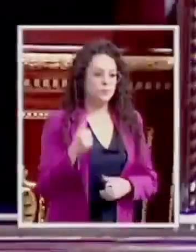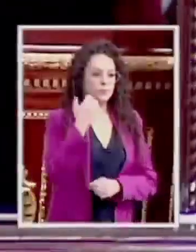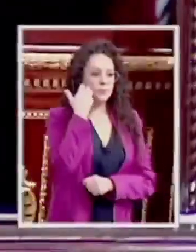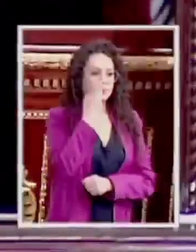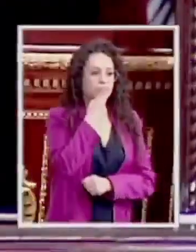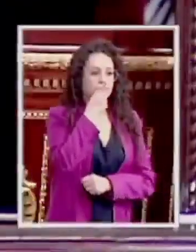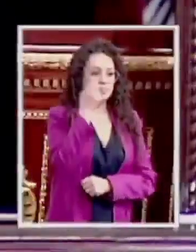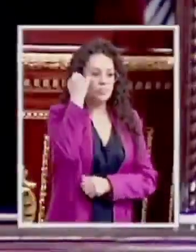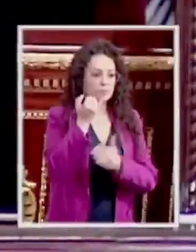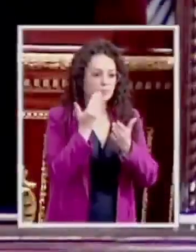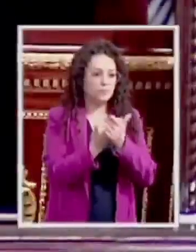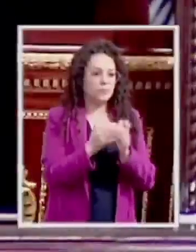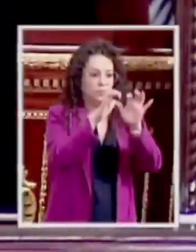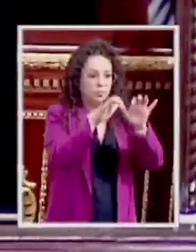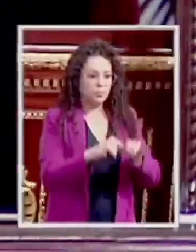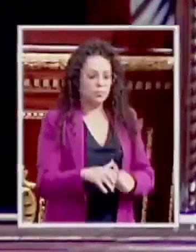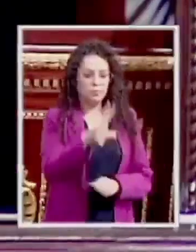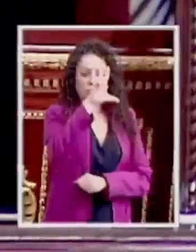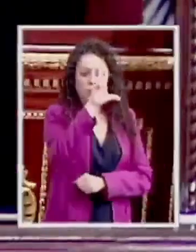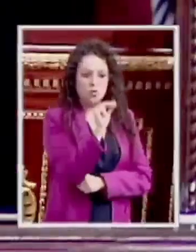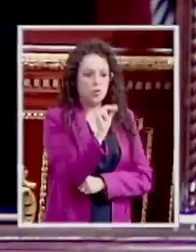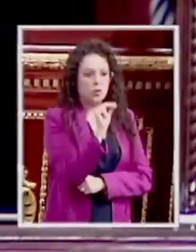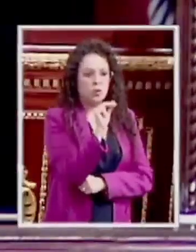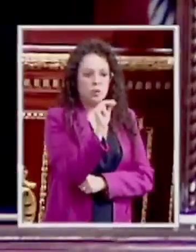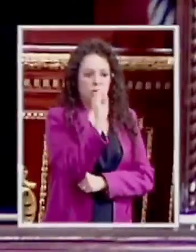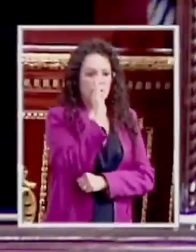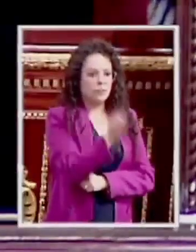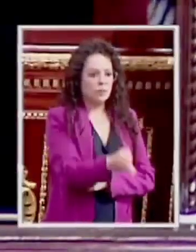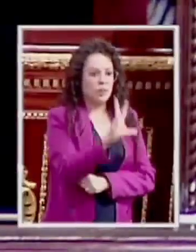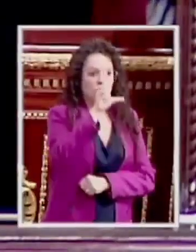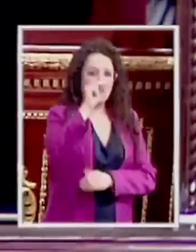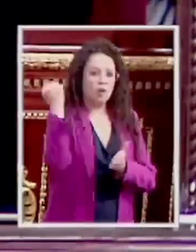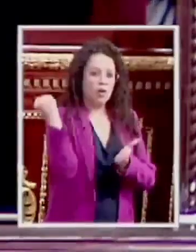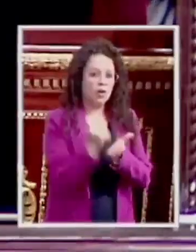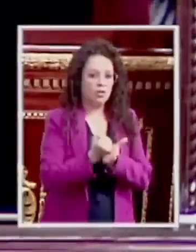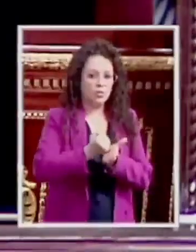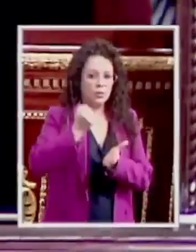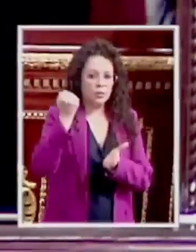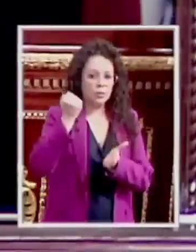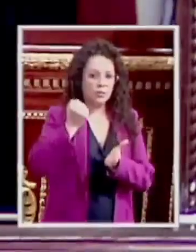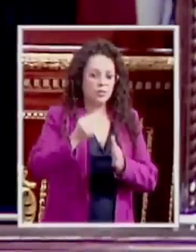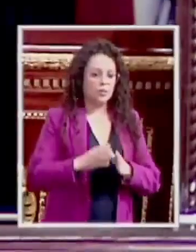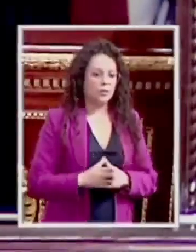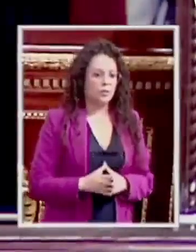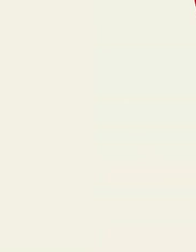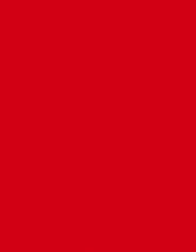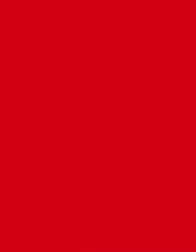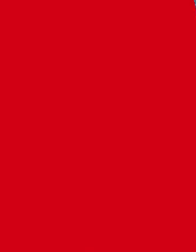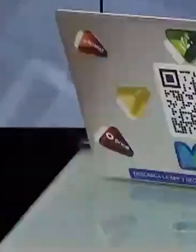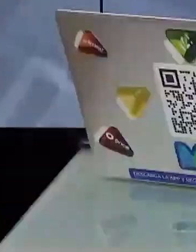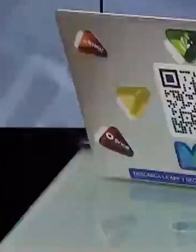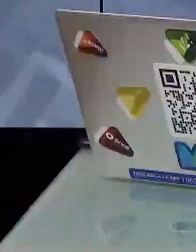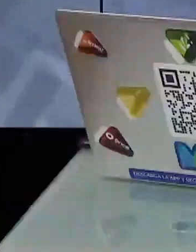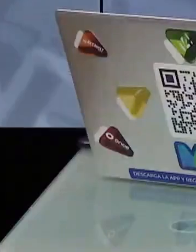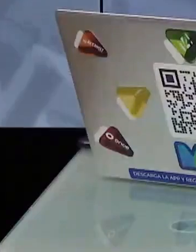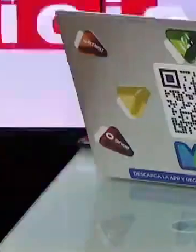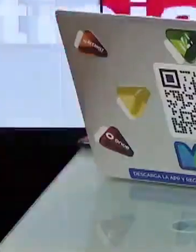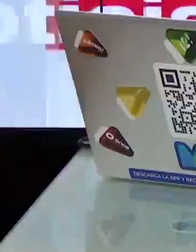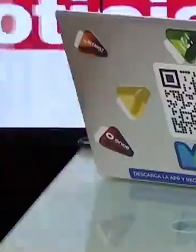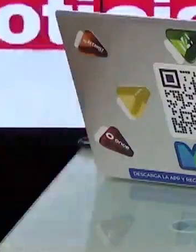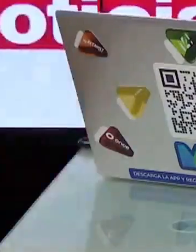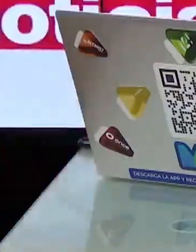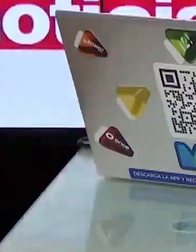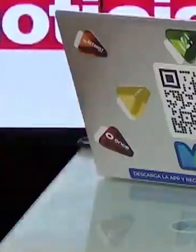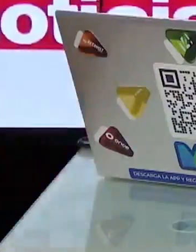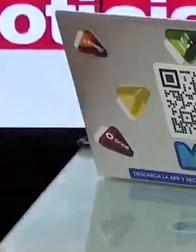el dictamen que presenta la Comisión de Administración y Procuración de Justicia. Bueno, luego de